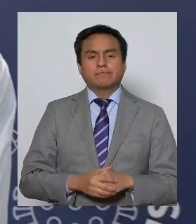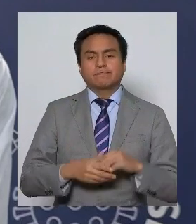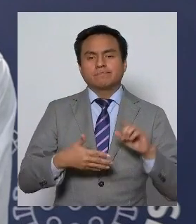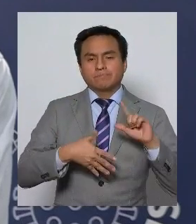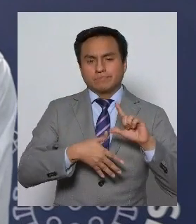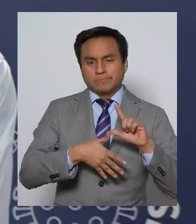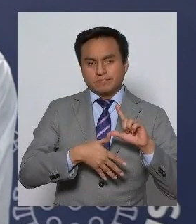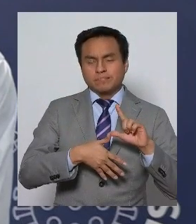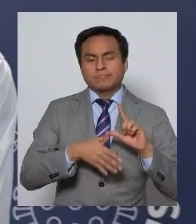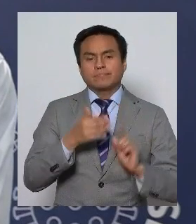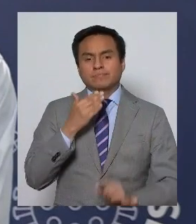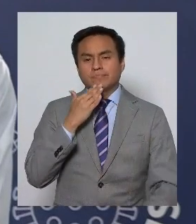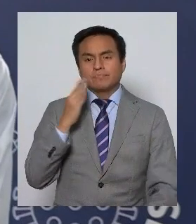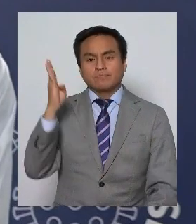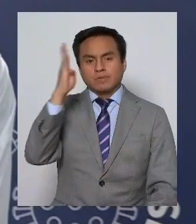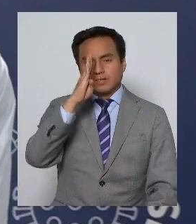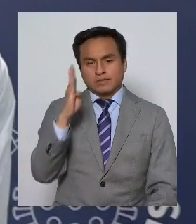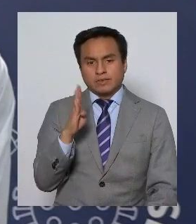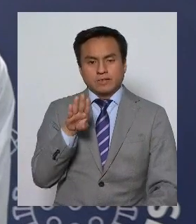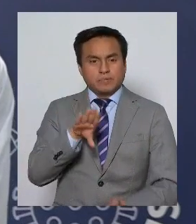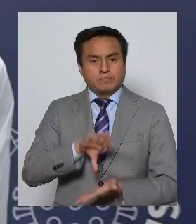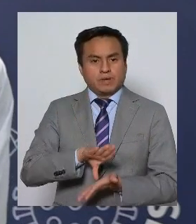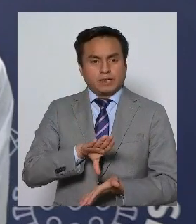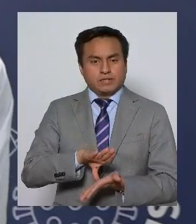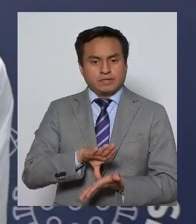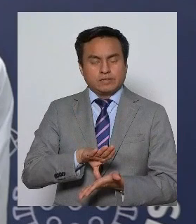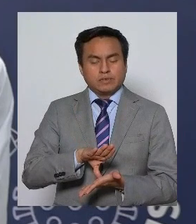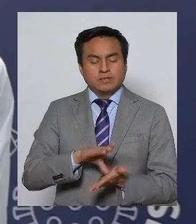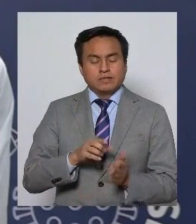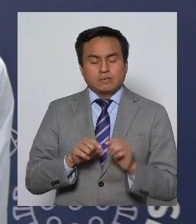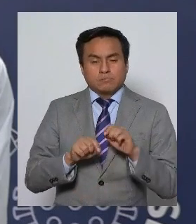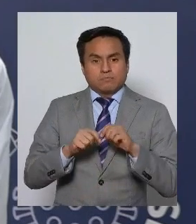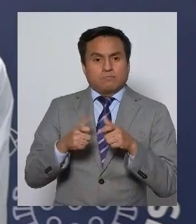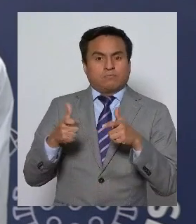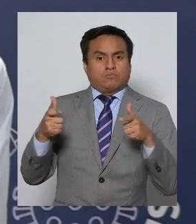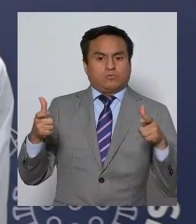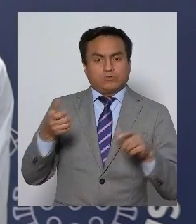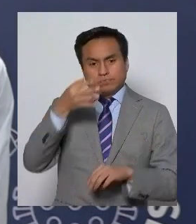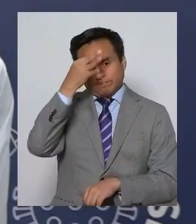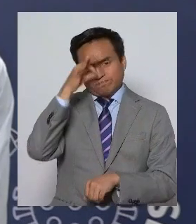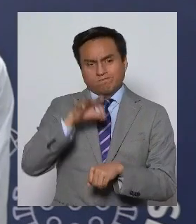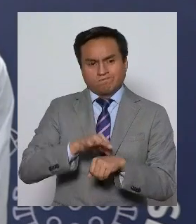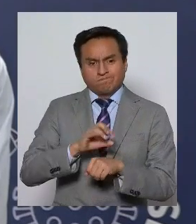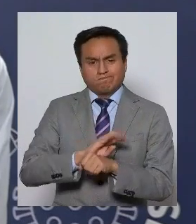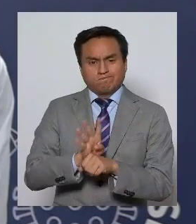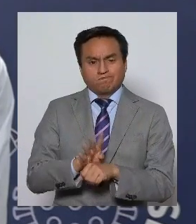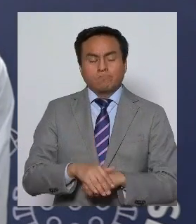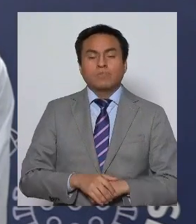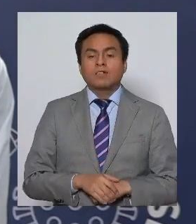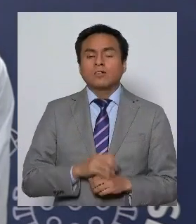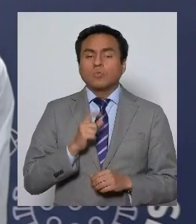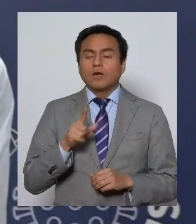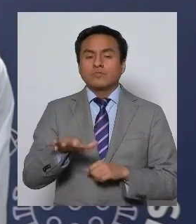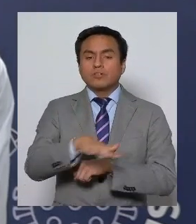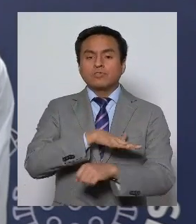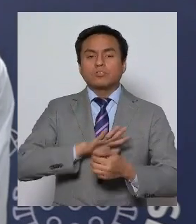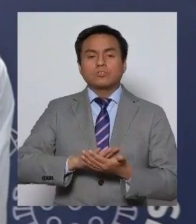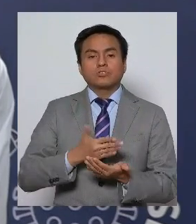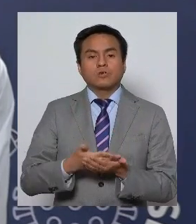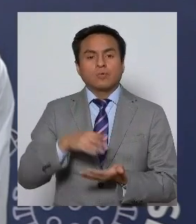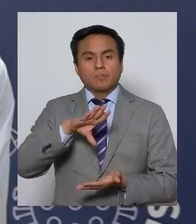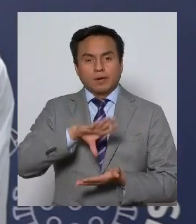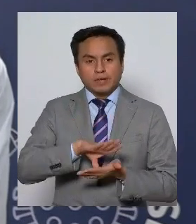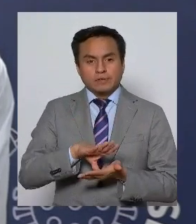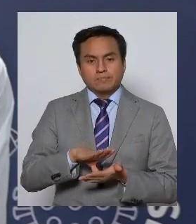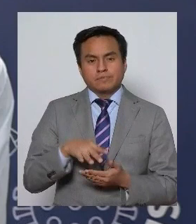región latinoamericana, Brasil es un país que presenta un alto número de casos. ¿Cuál es la situación de nuestro país?